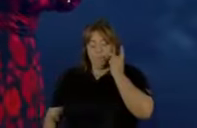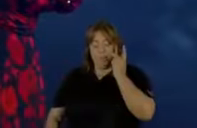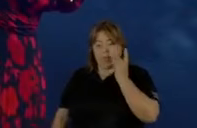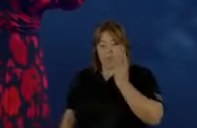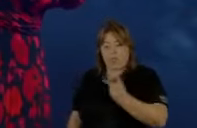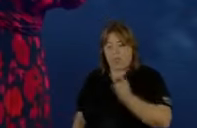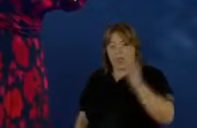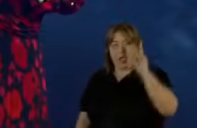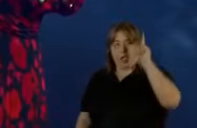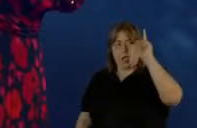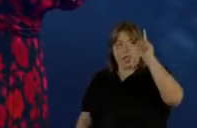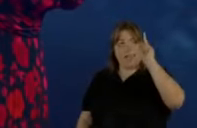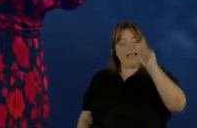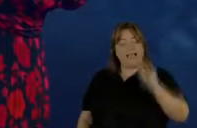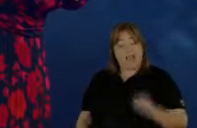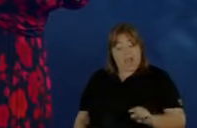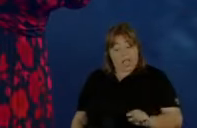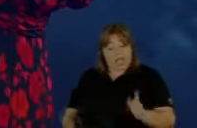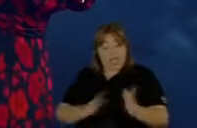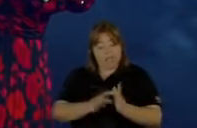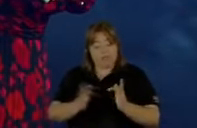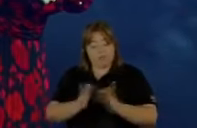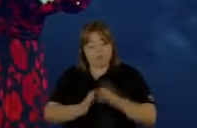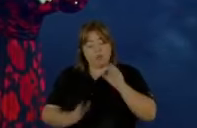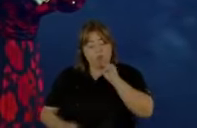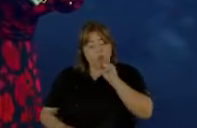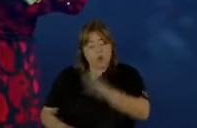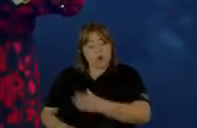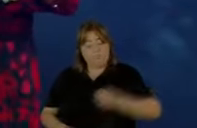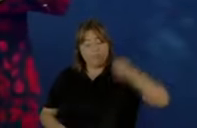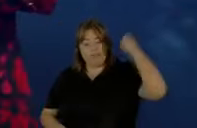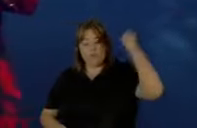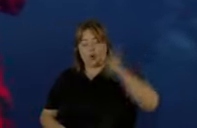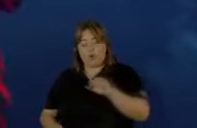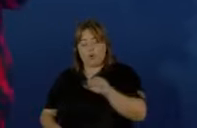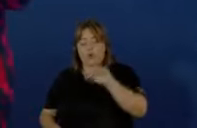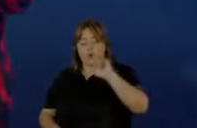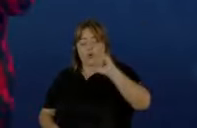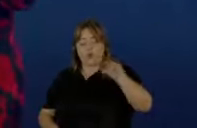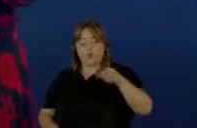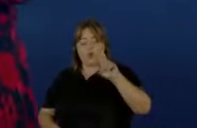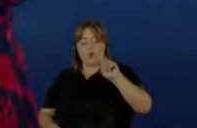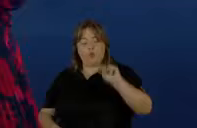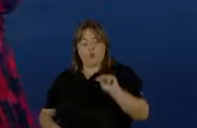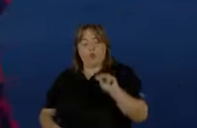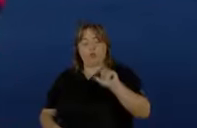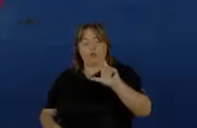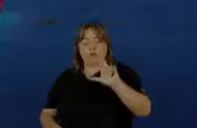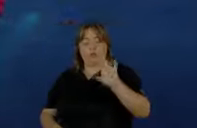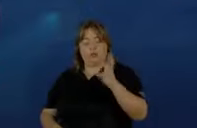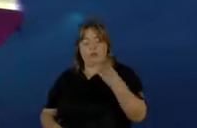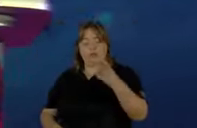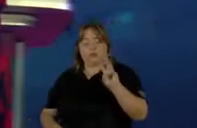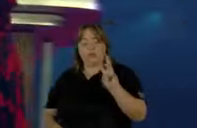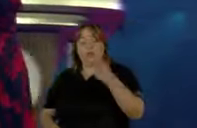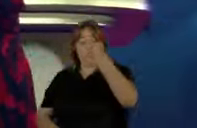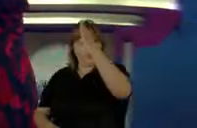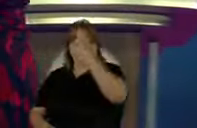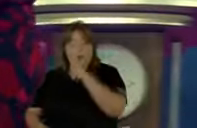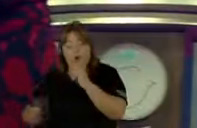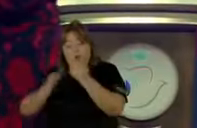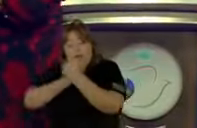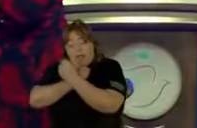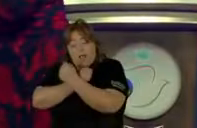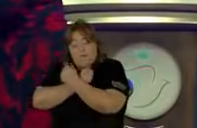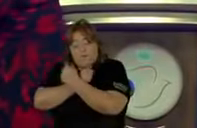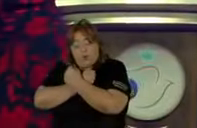que Jesús es el mayor. Juan 3:16 dice la revelación, porque de tal manera amó Dios al mundo